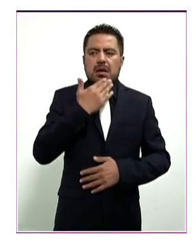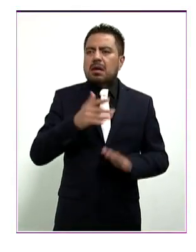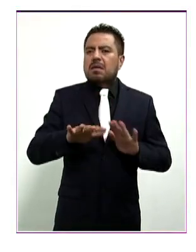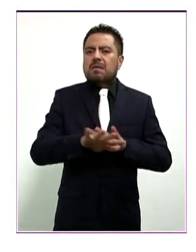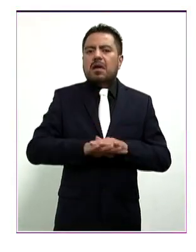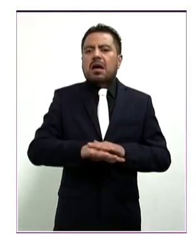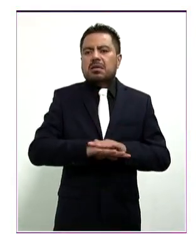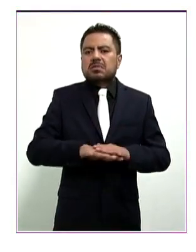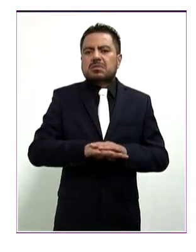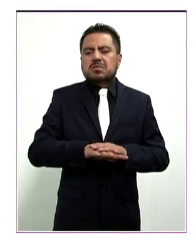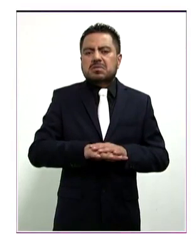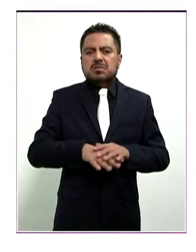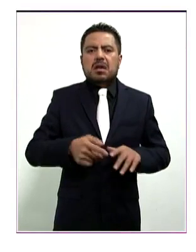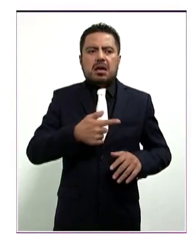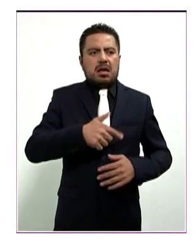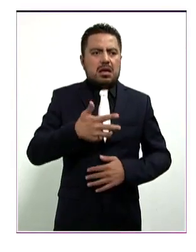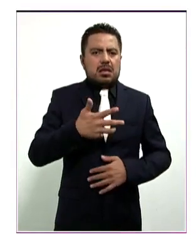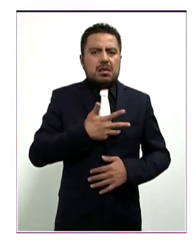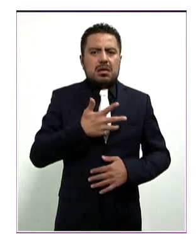básicamente tenemos